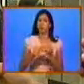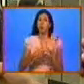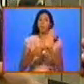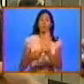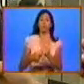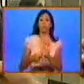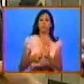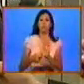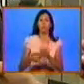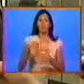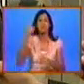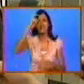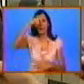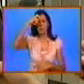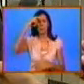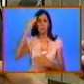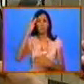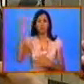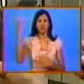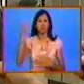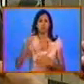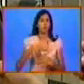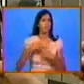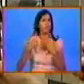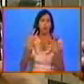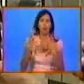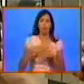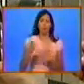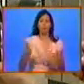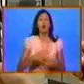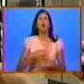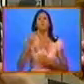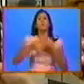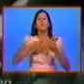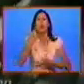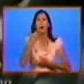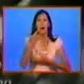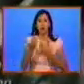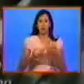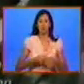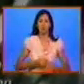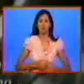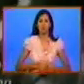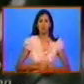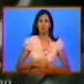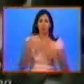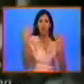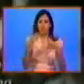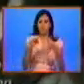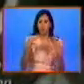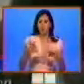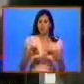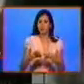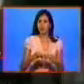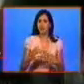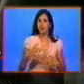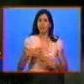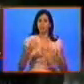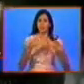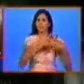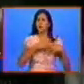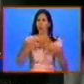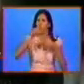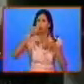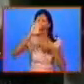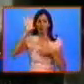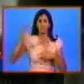Mostró una sabiduría incansable por la justicia de nuestros pueblos. Es la naturaleza del imperialismo